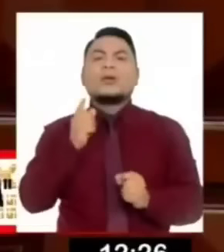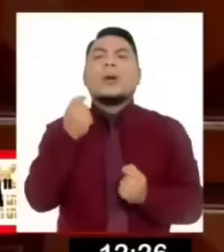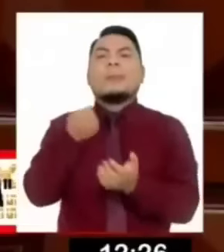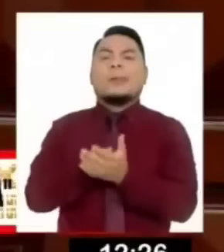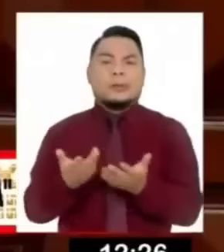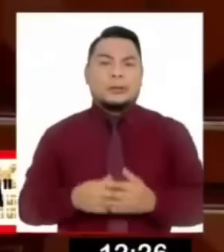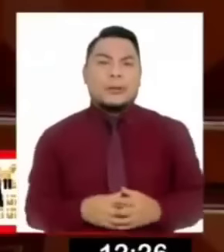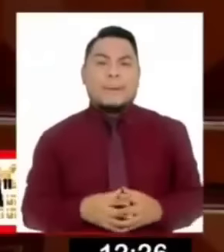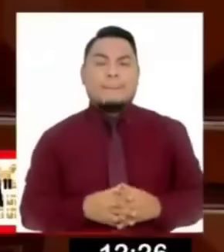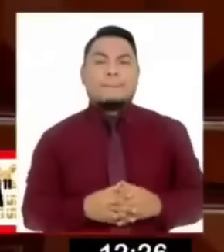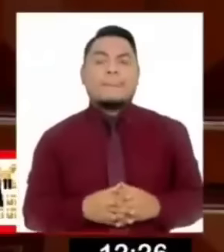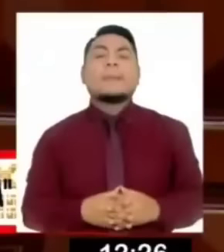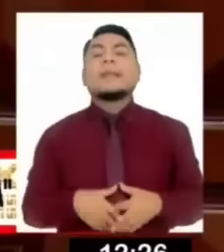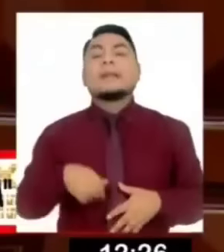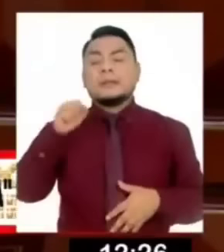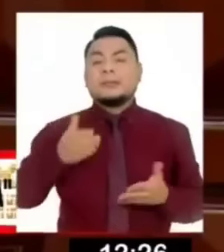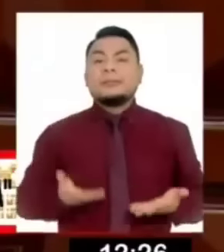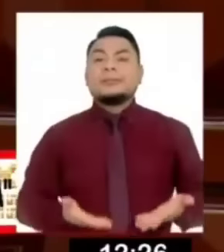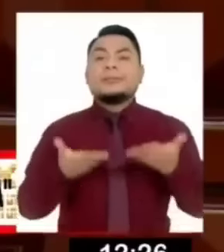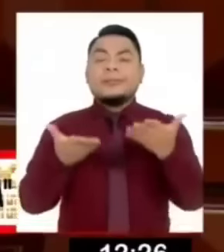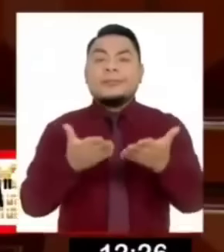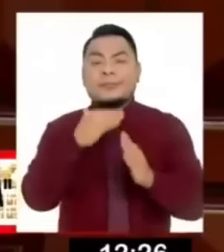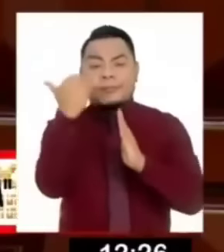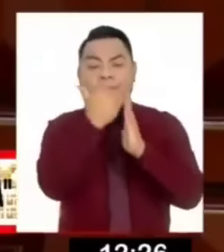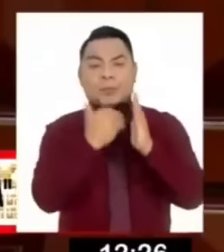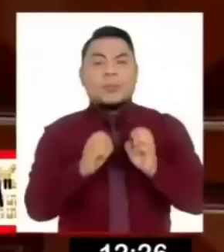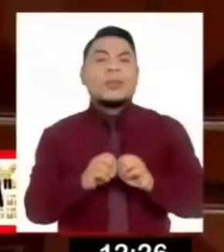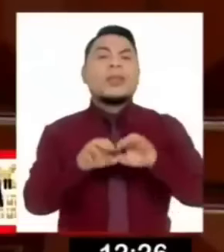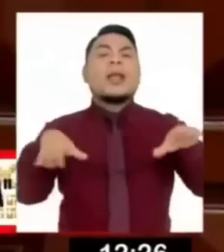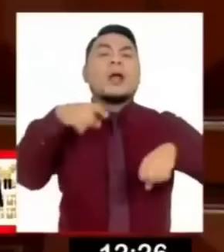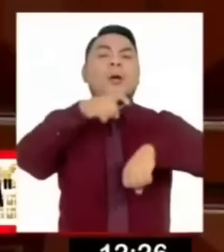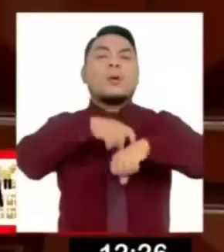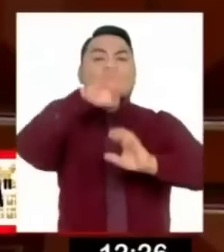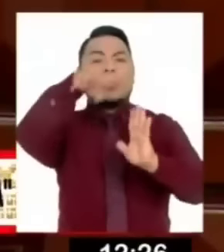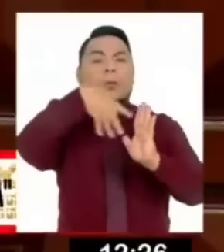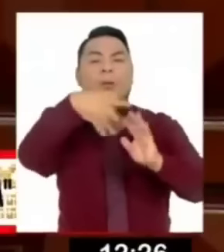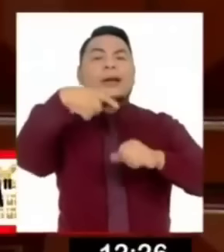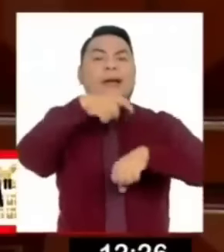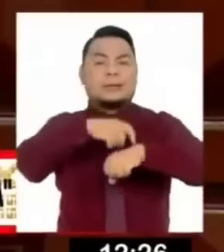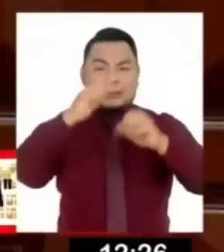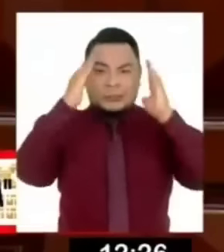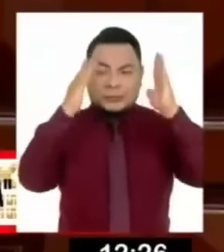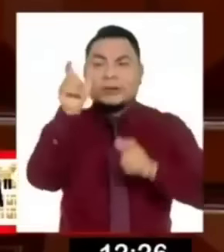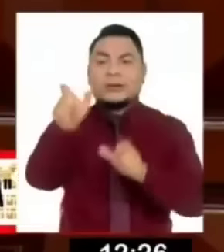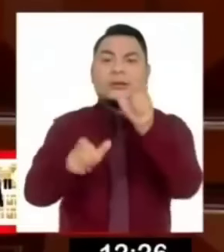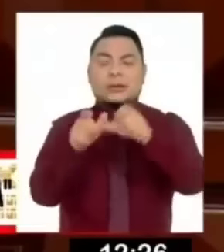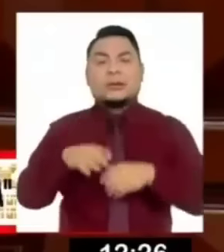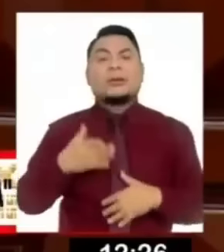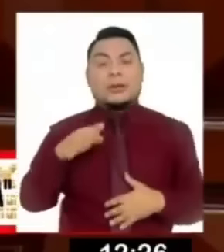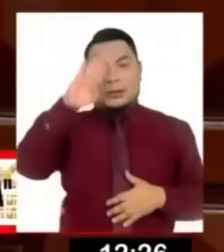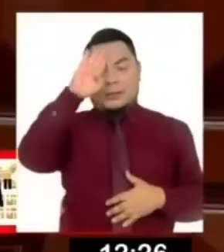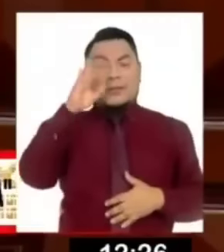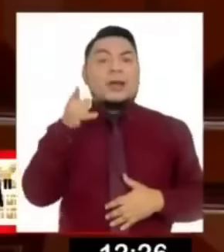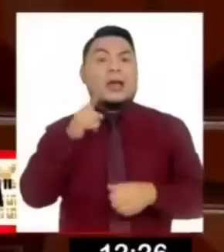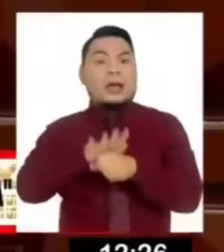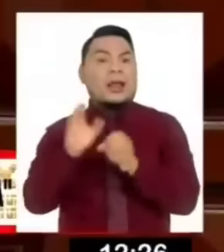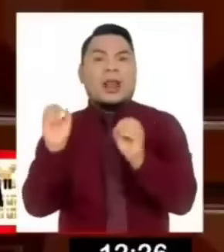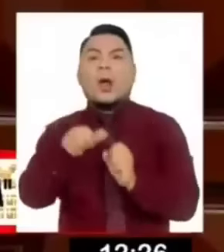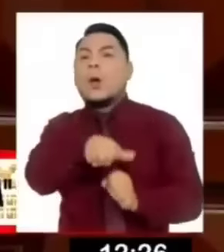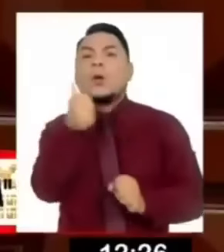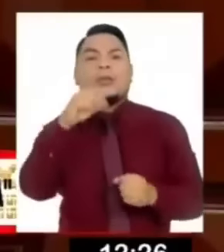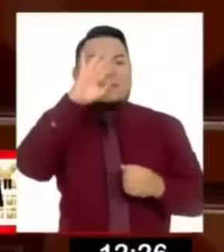asegurados. Se dispondrán las medidas para ampliar los horarios de atención para pacientes no COVID